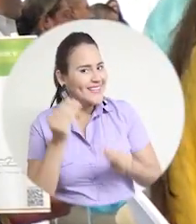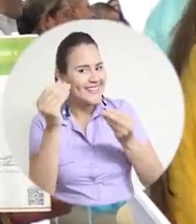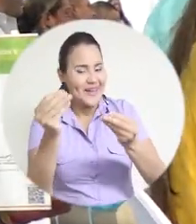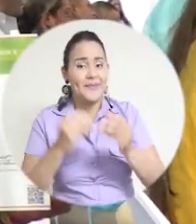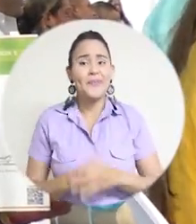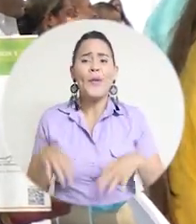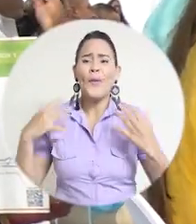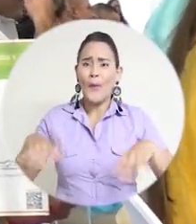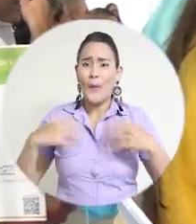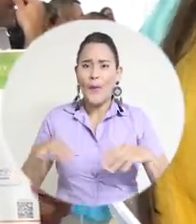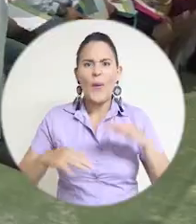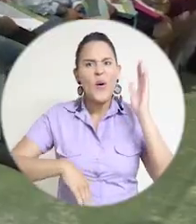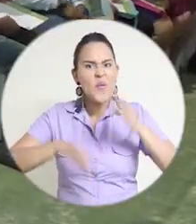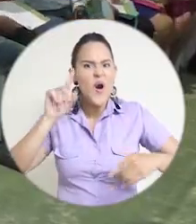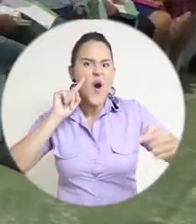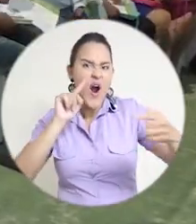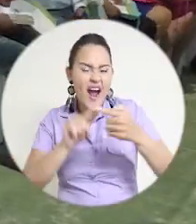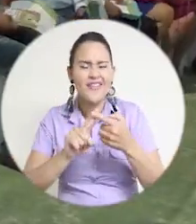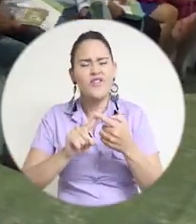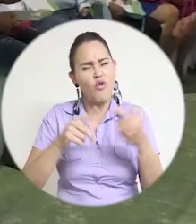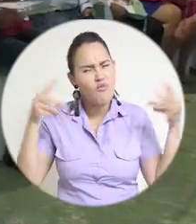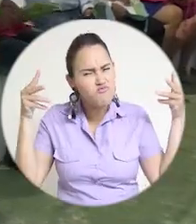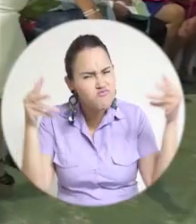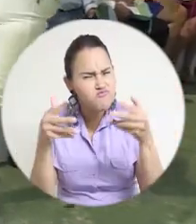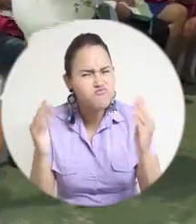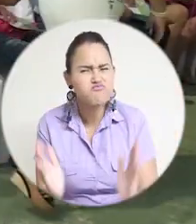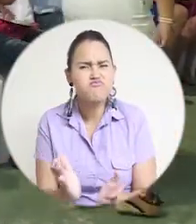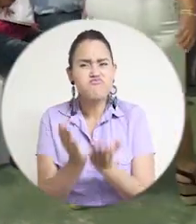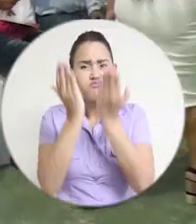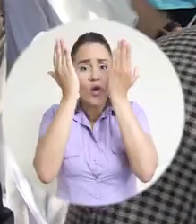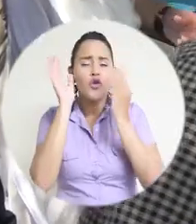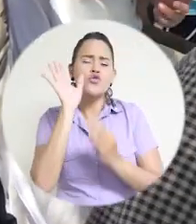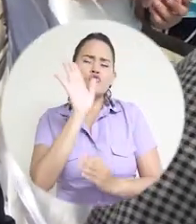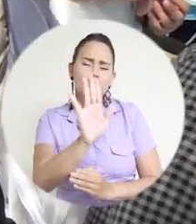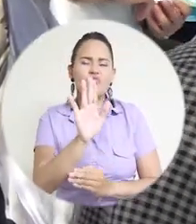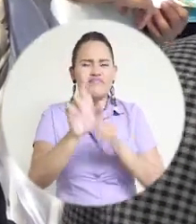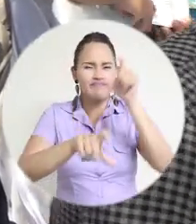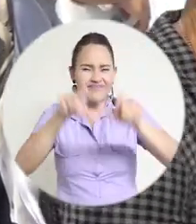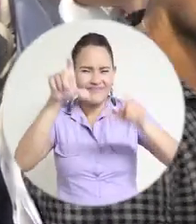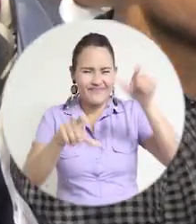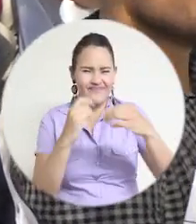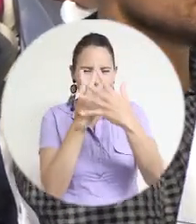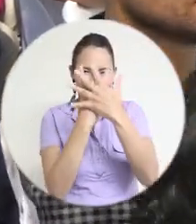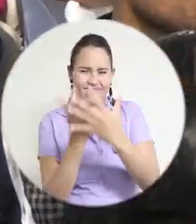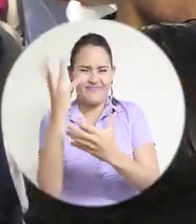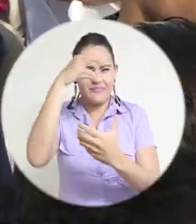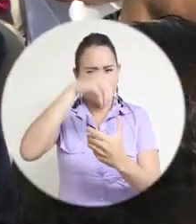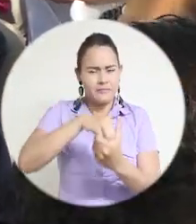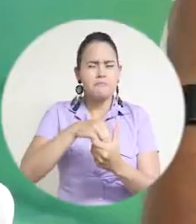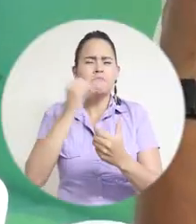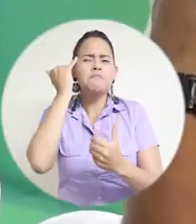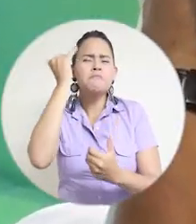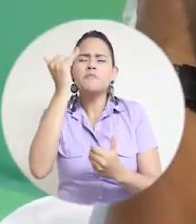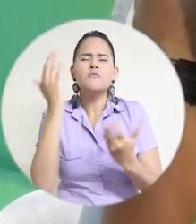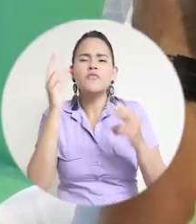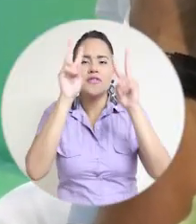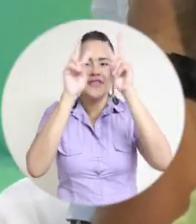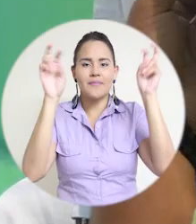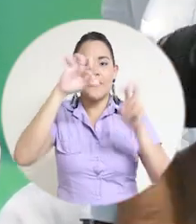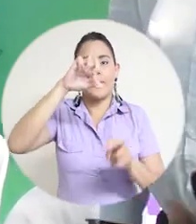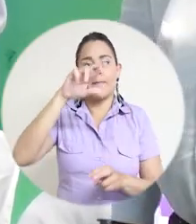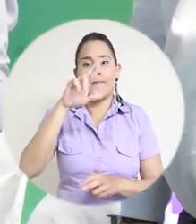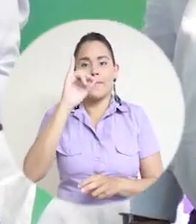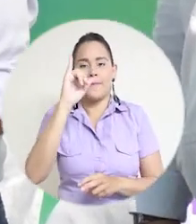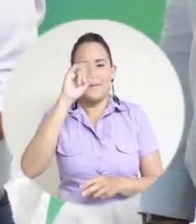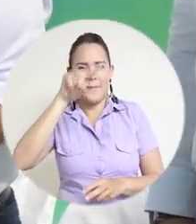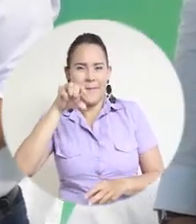pasos agigantados continúa el proceso de resocialización que lidera la Universidad del Magdalena y el INPEC a través del programa Prisma con los internos del